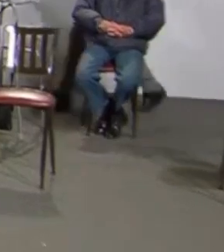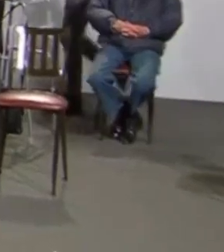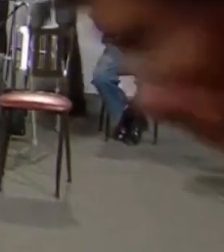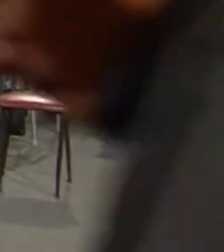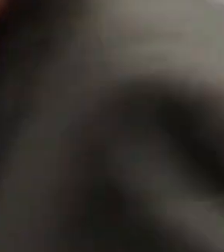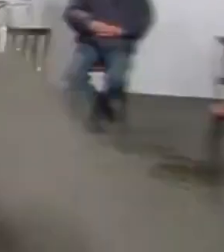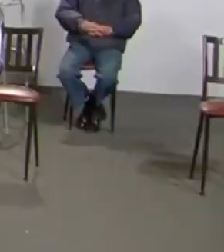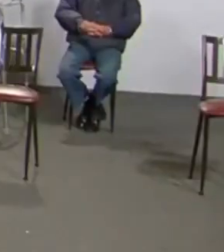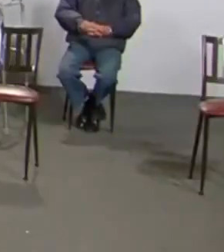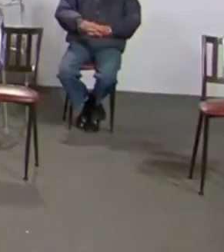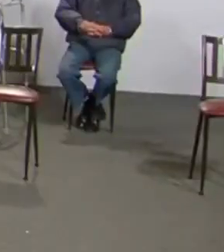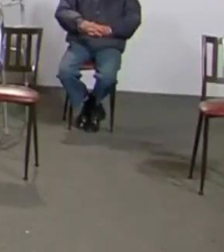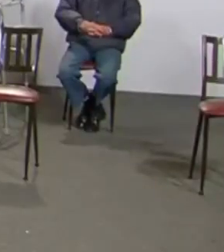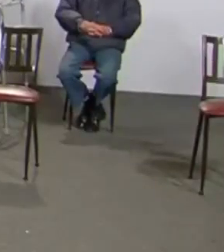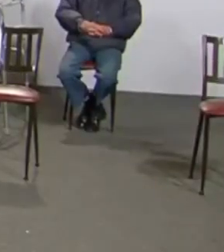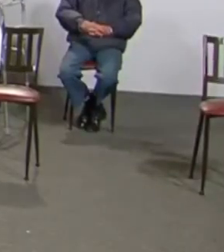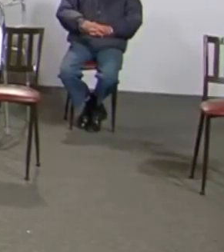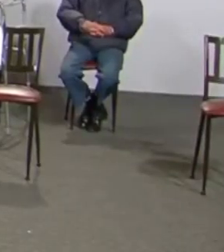Buenos días.